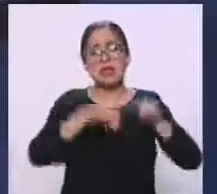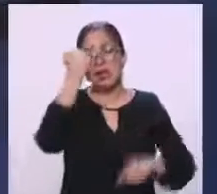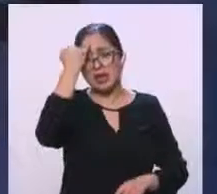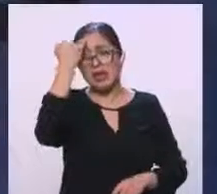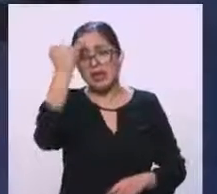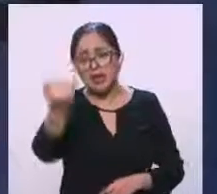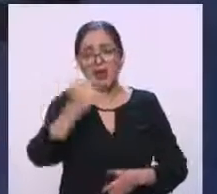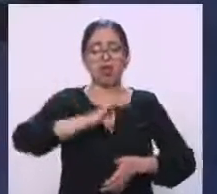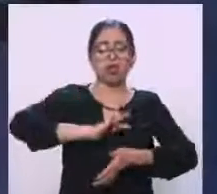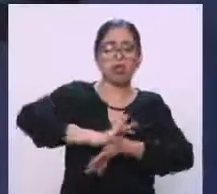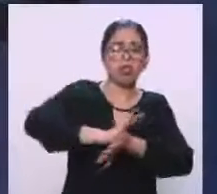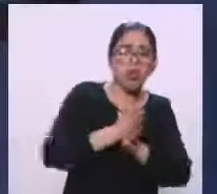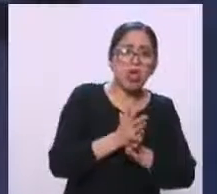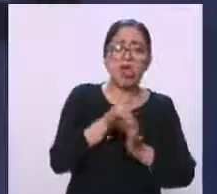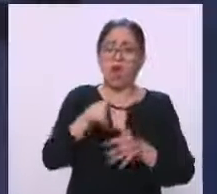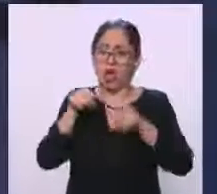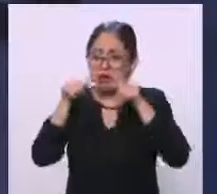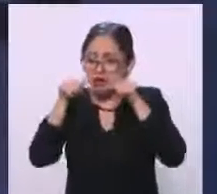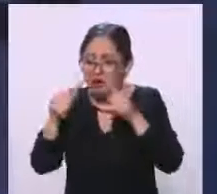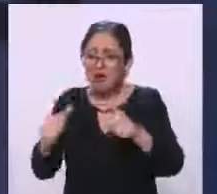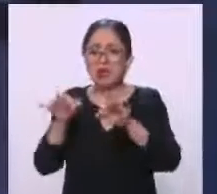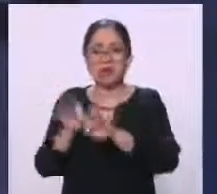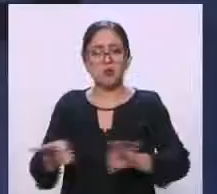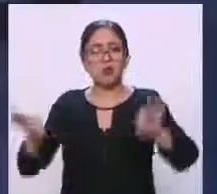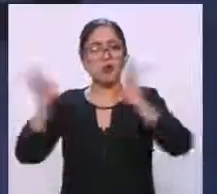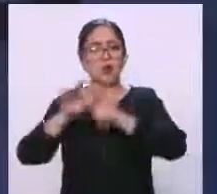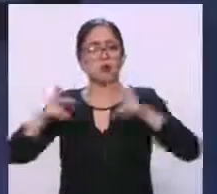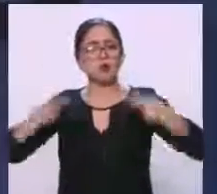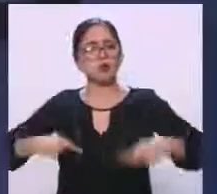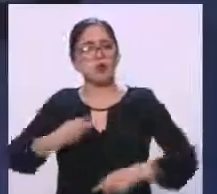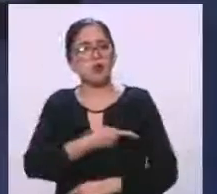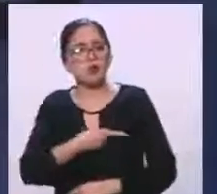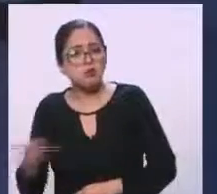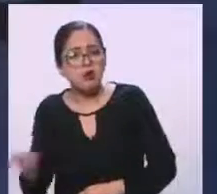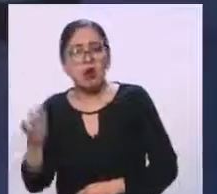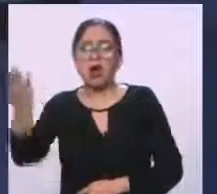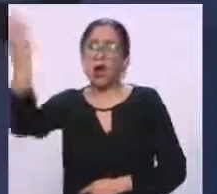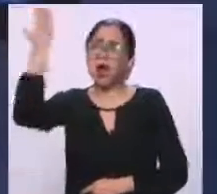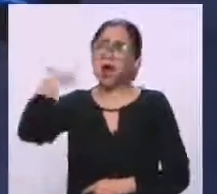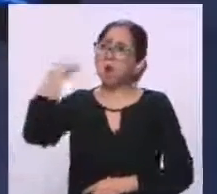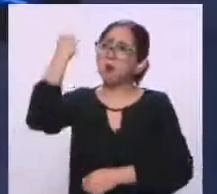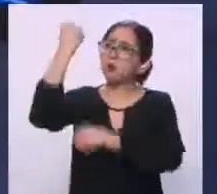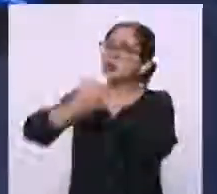discriminación, atender a grupos marginados a los que históricamente se les ha negado la atención.